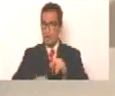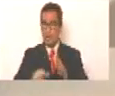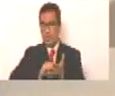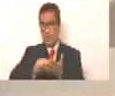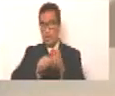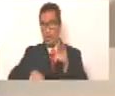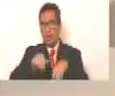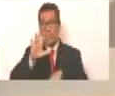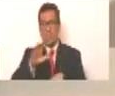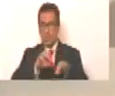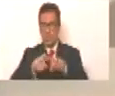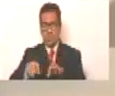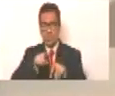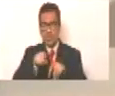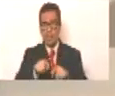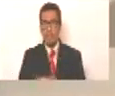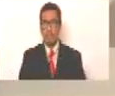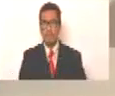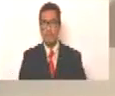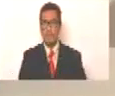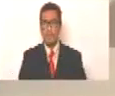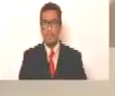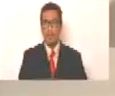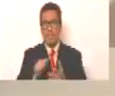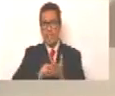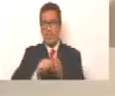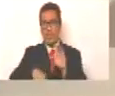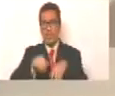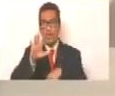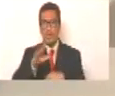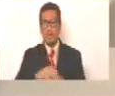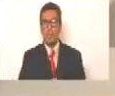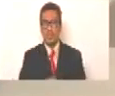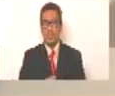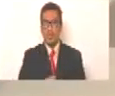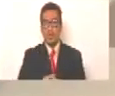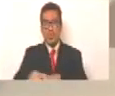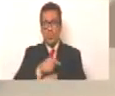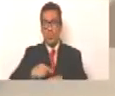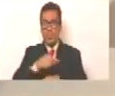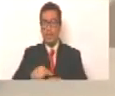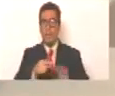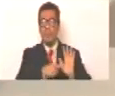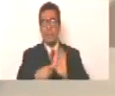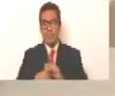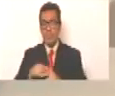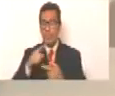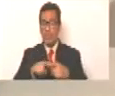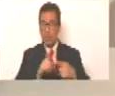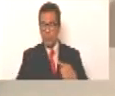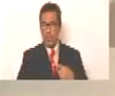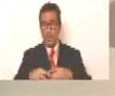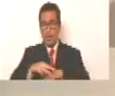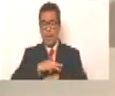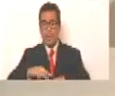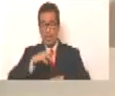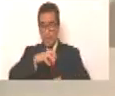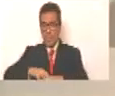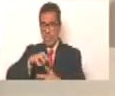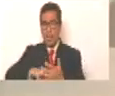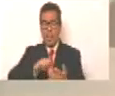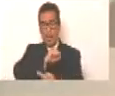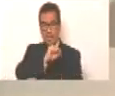redactado de la manera siguiente. Artículo 15. El Estado, a través de los órganos y entes competentes en materia agraria y ambiental,